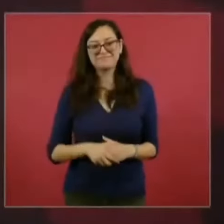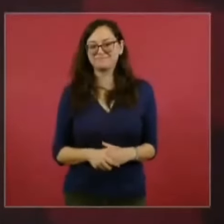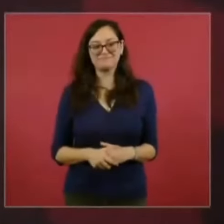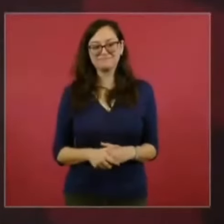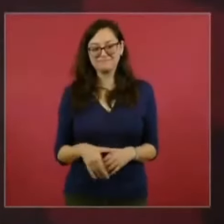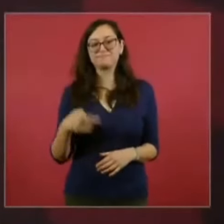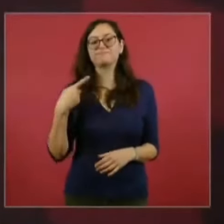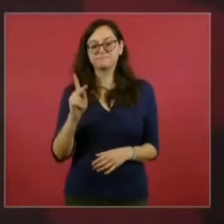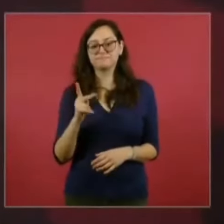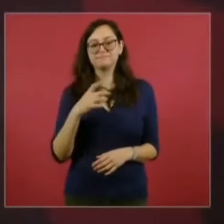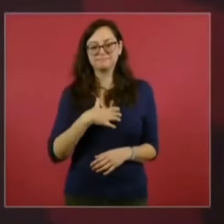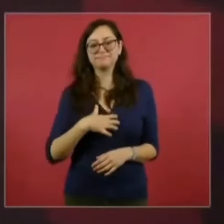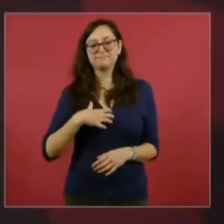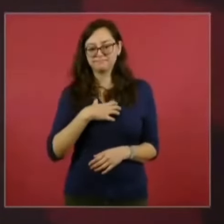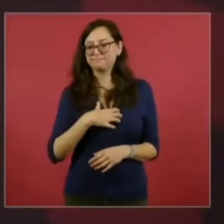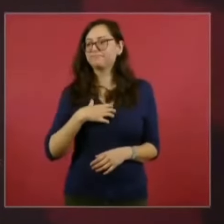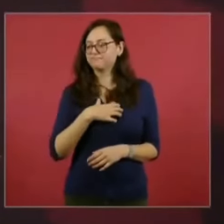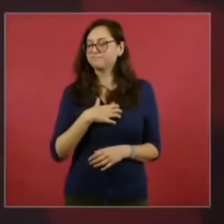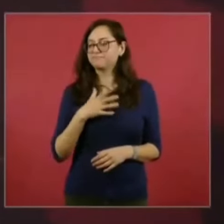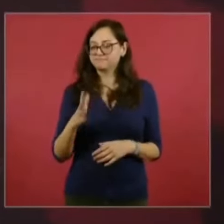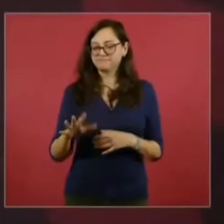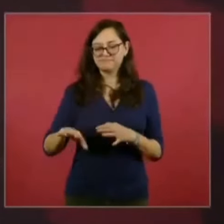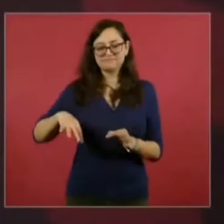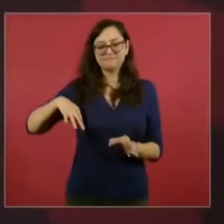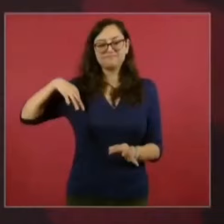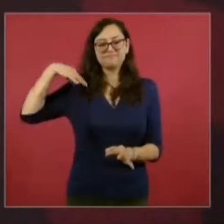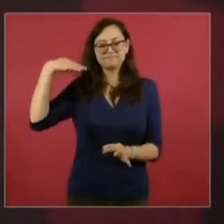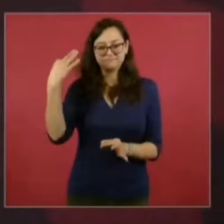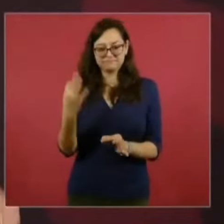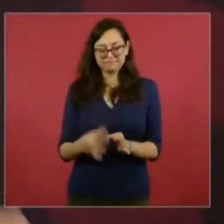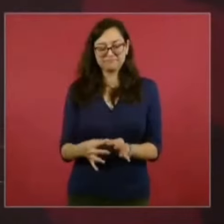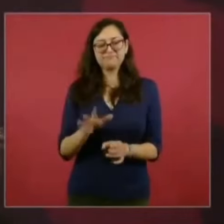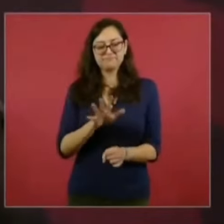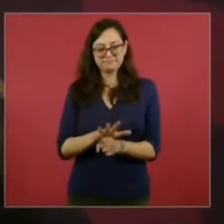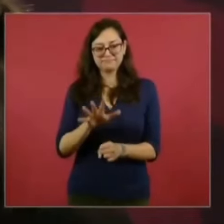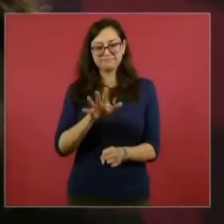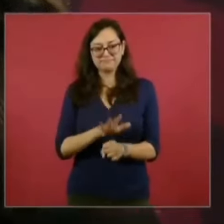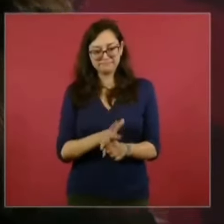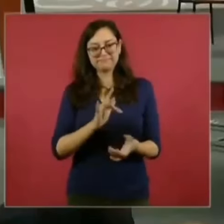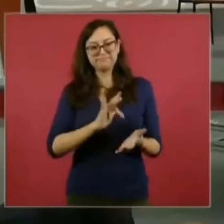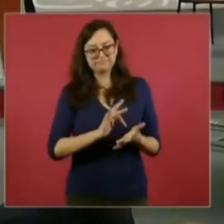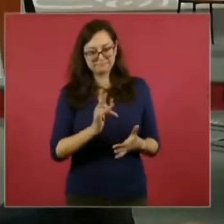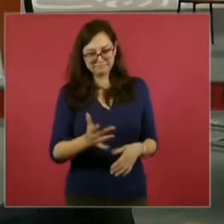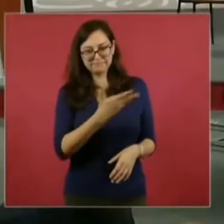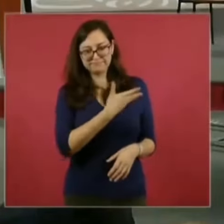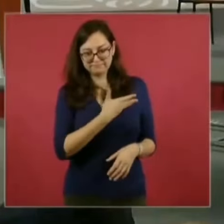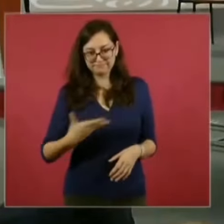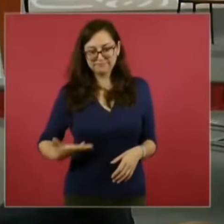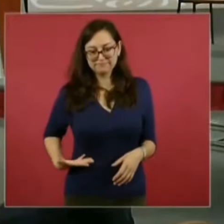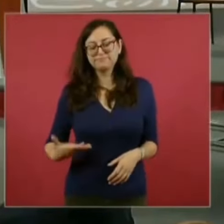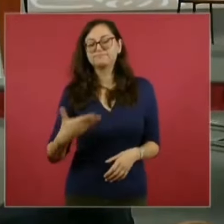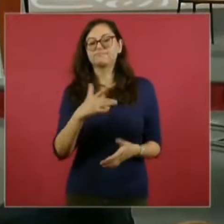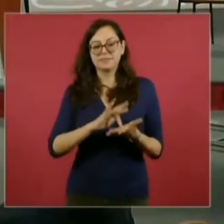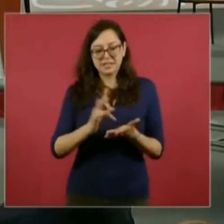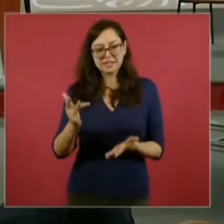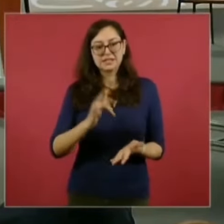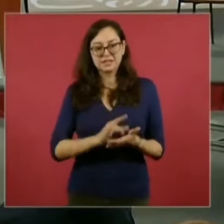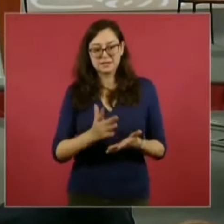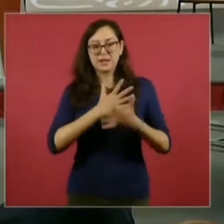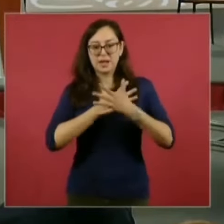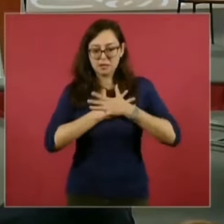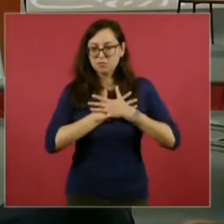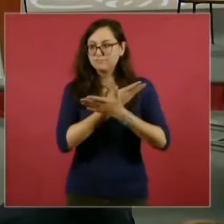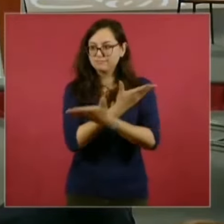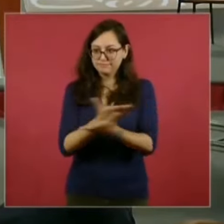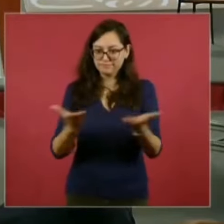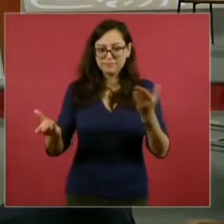la satisfacción del deber cumplido es incomparable. Gracias, presidente. Gracias por todo. Amor con amor